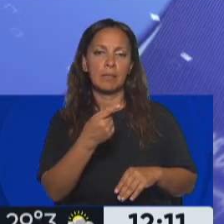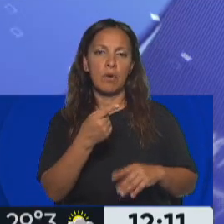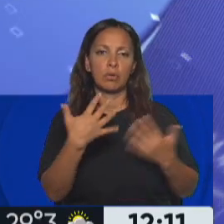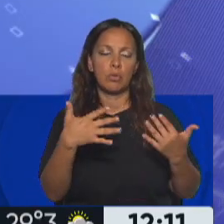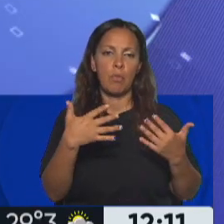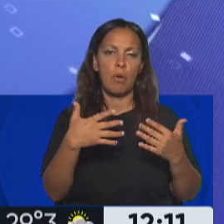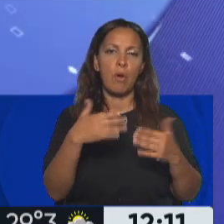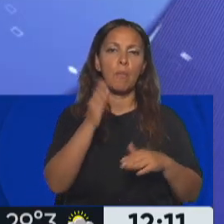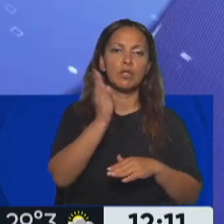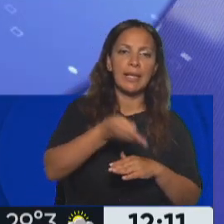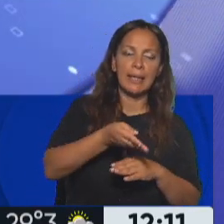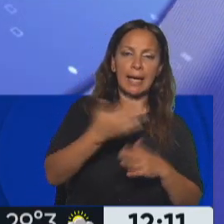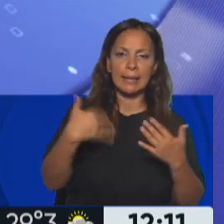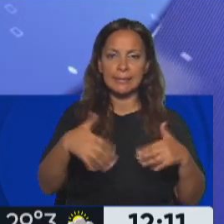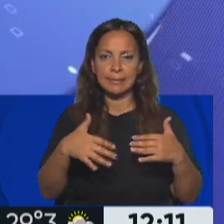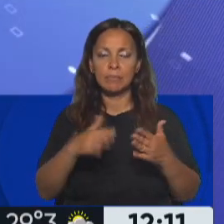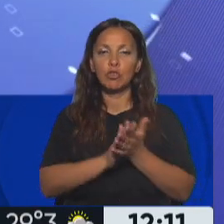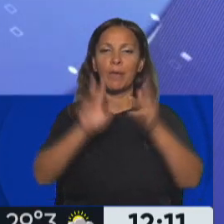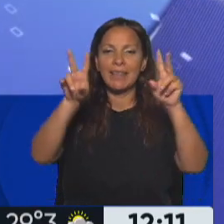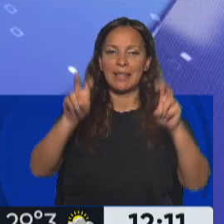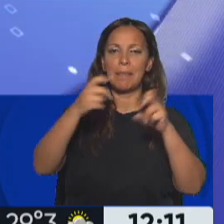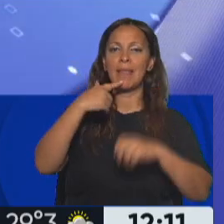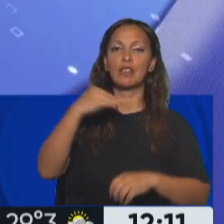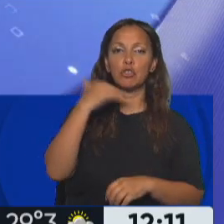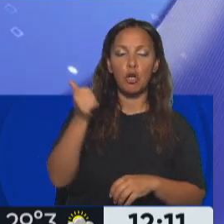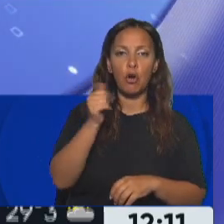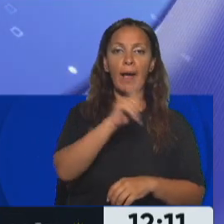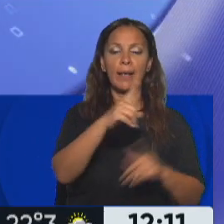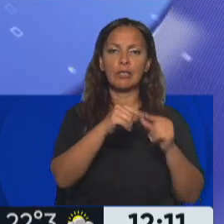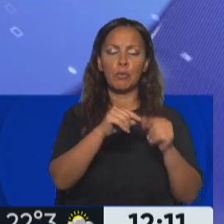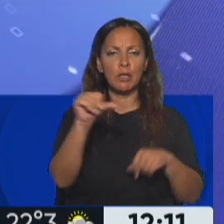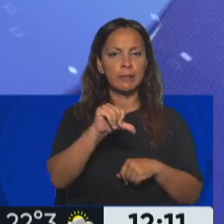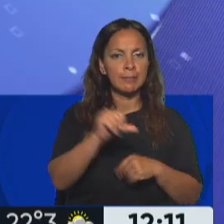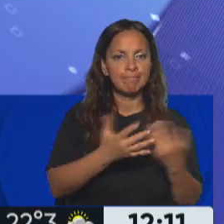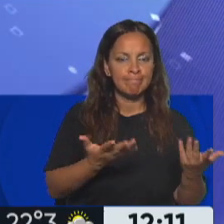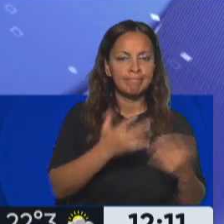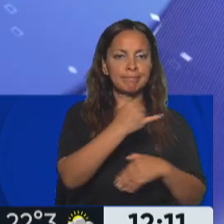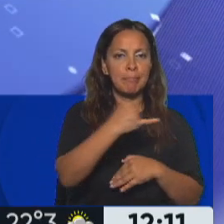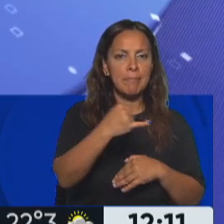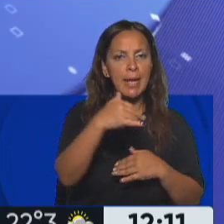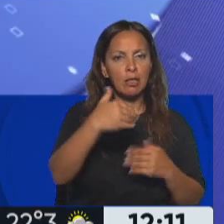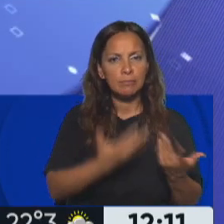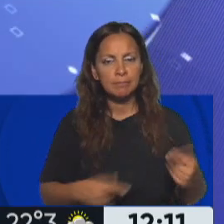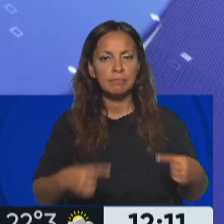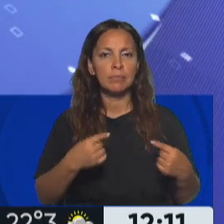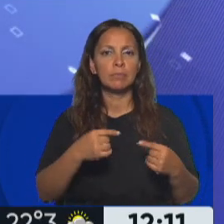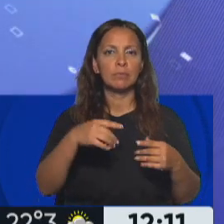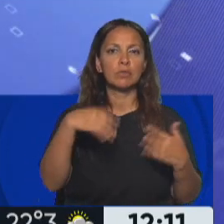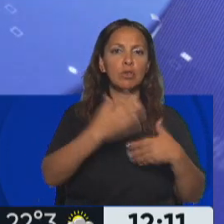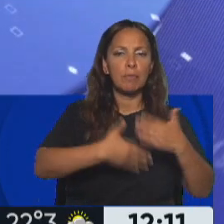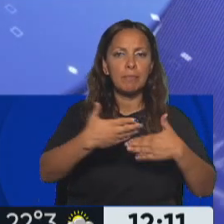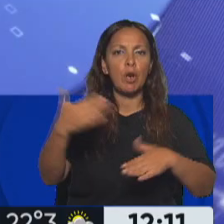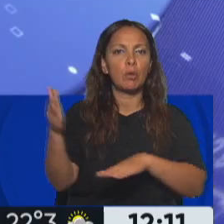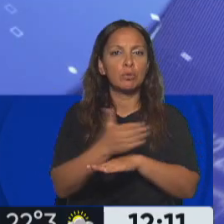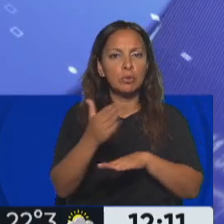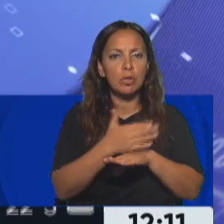producción, con puntualmente en soja, números en rojos en toda la extensión de su producción, desde